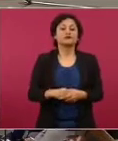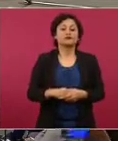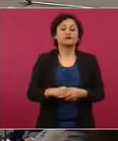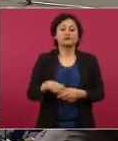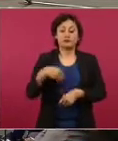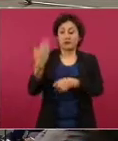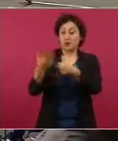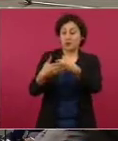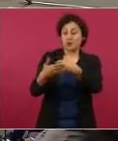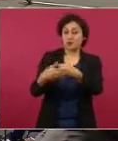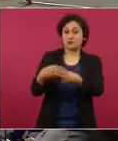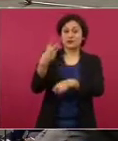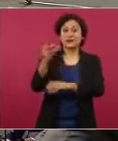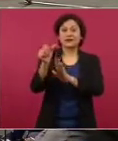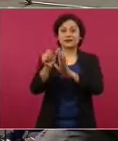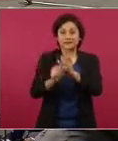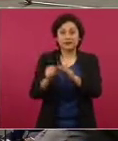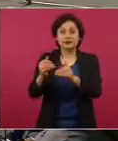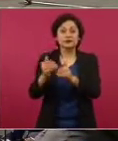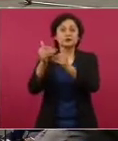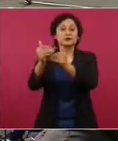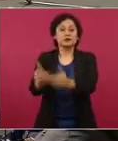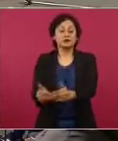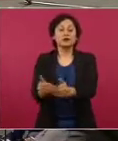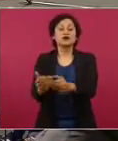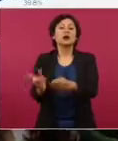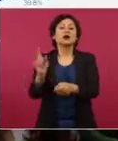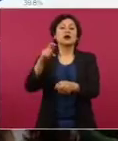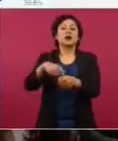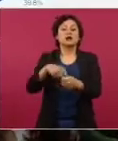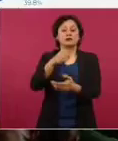en el tercer trimestre del año, con la Ciudad de México,